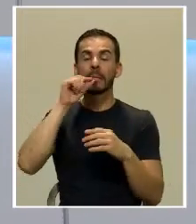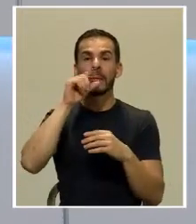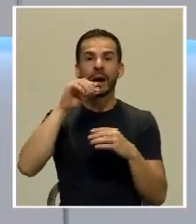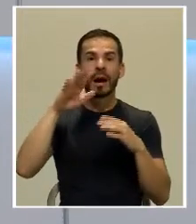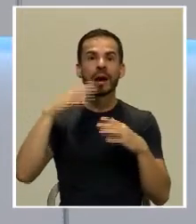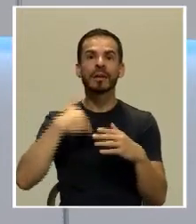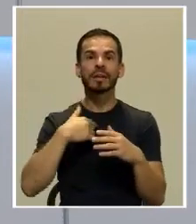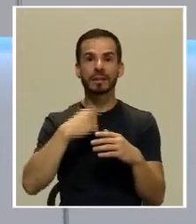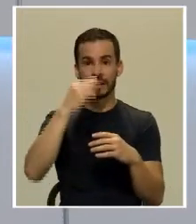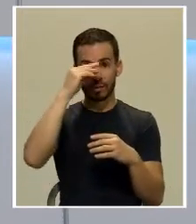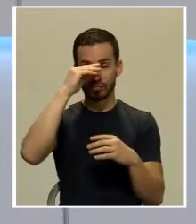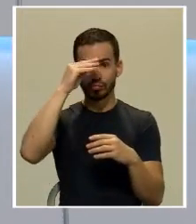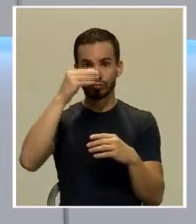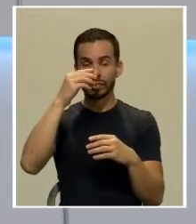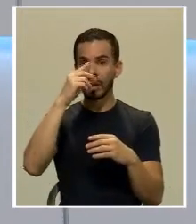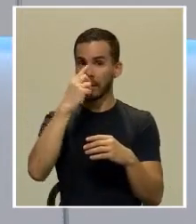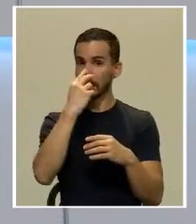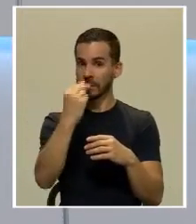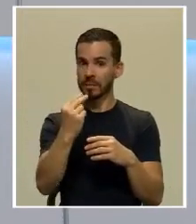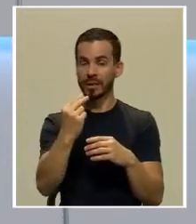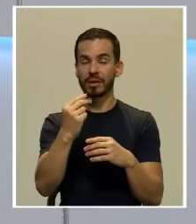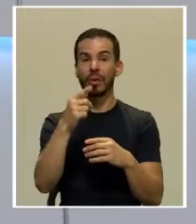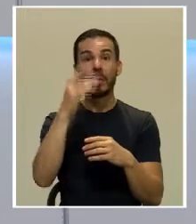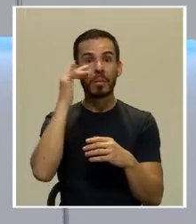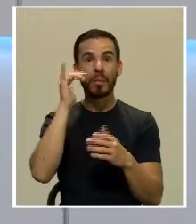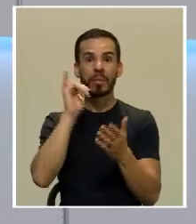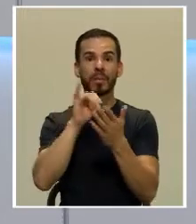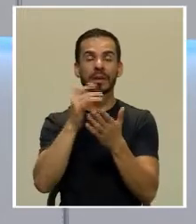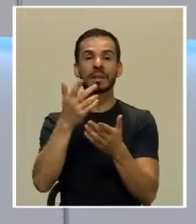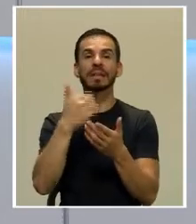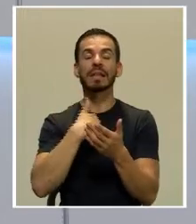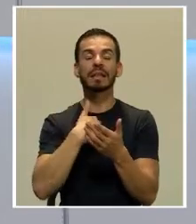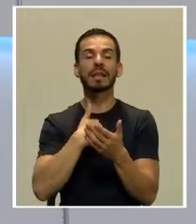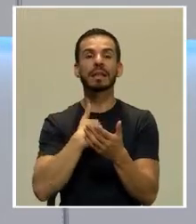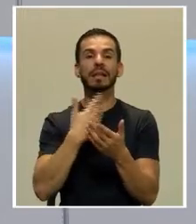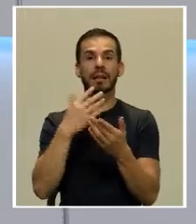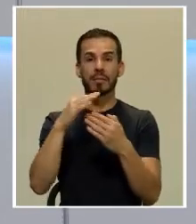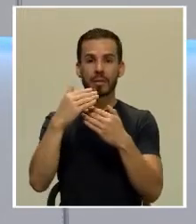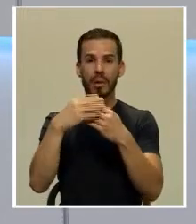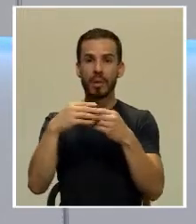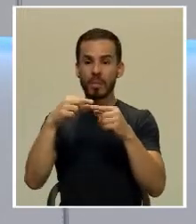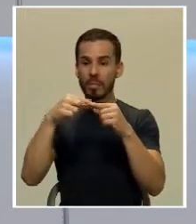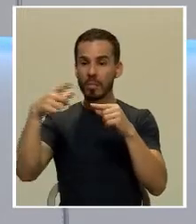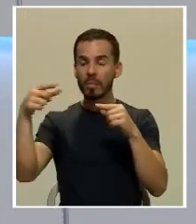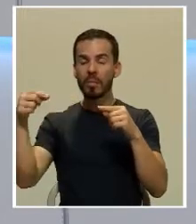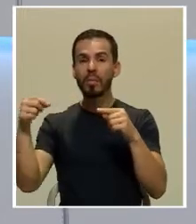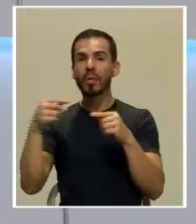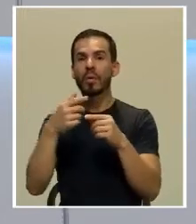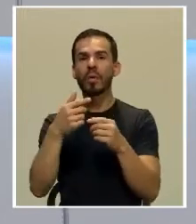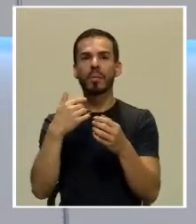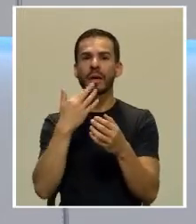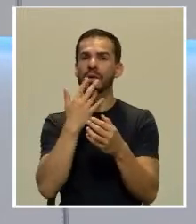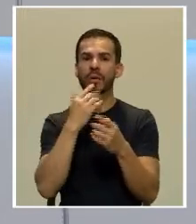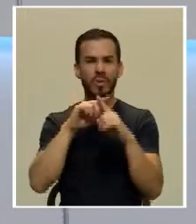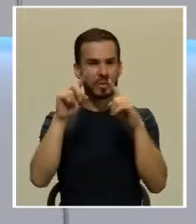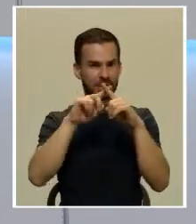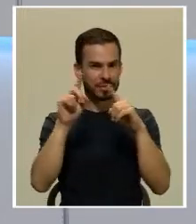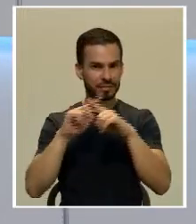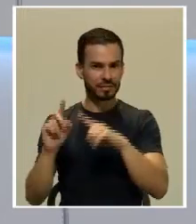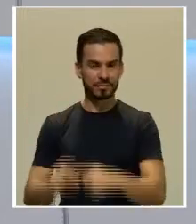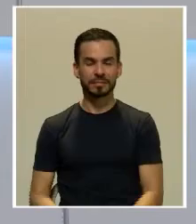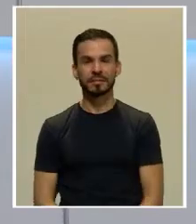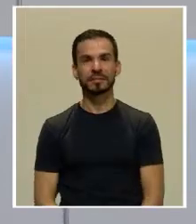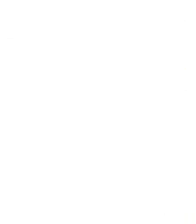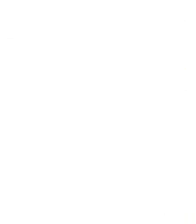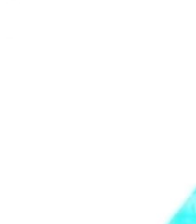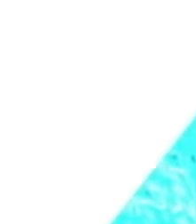una protuberancia en su pico y por tener un plumaje de coloridas tonalidades.